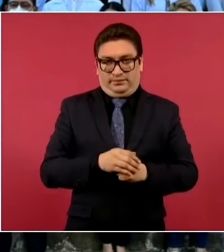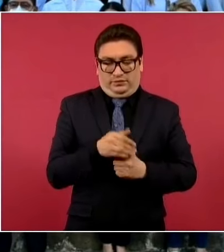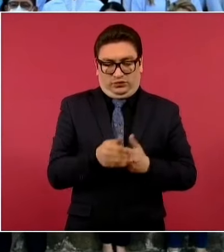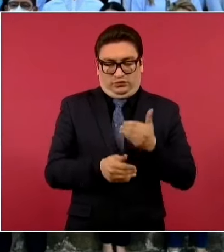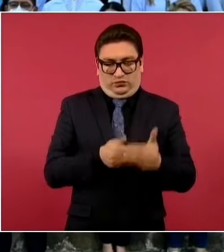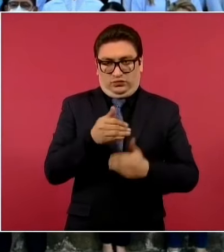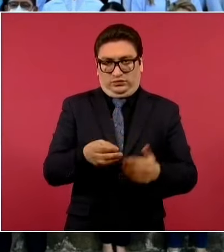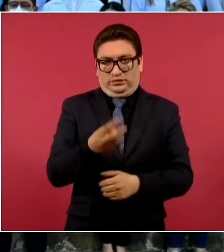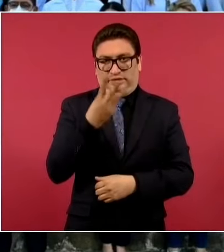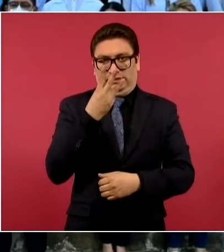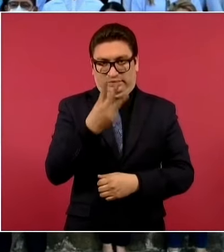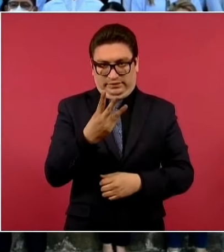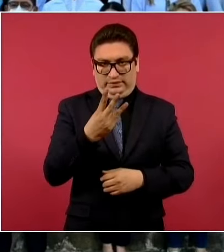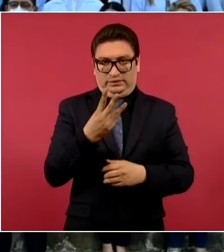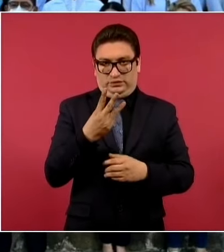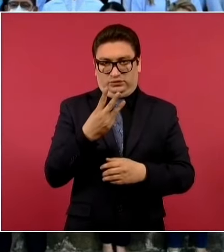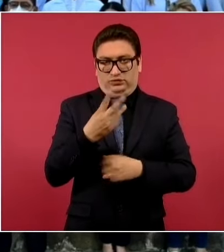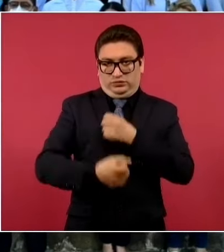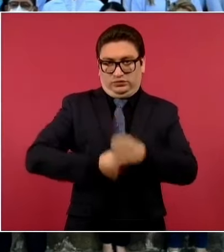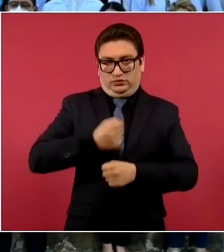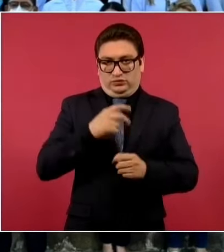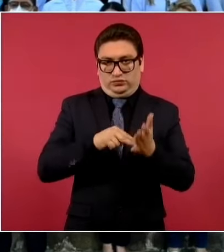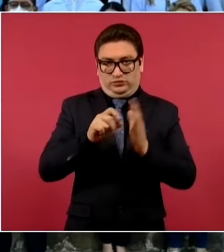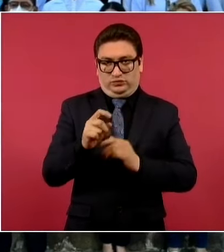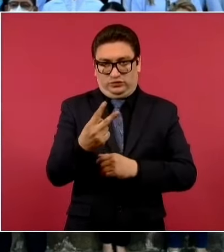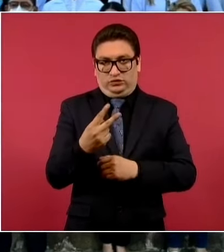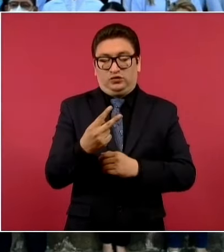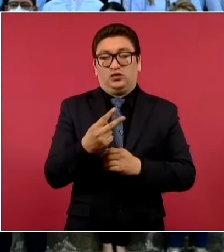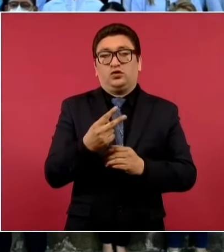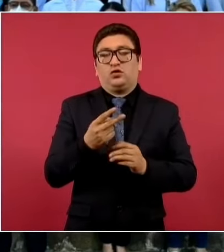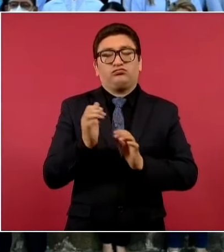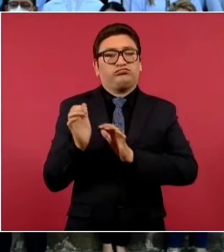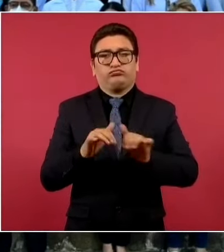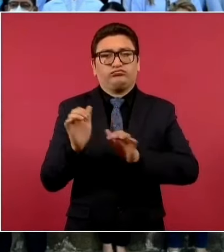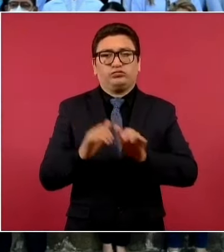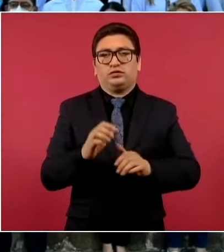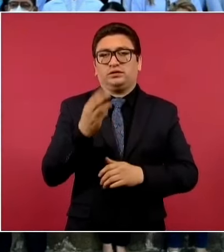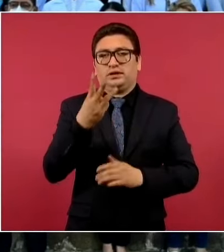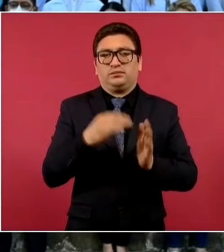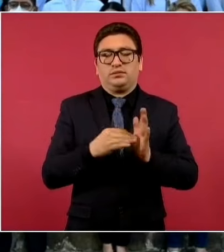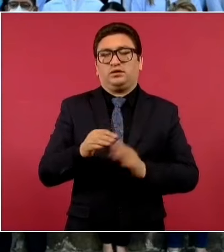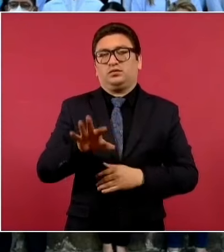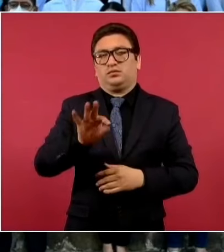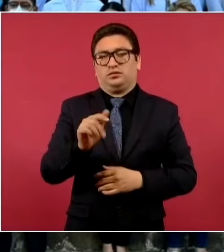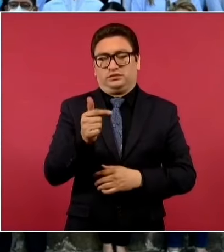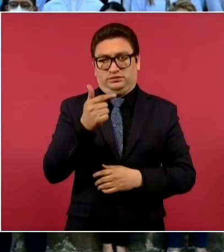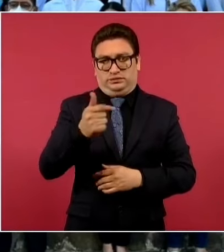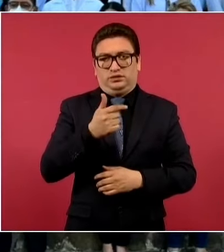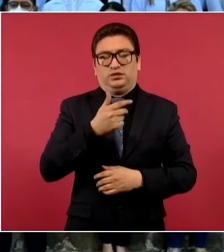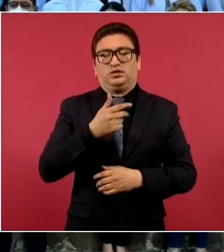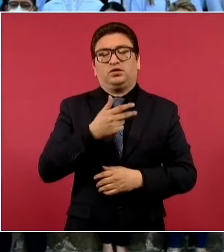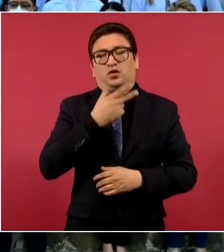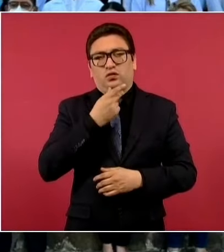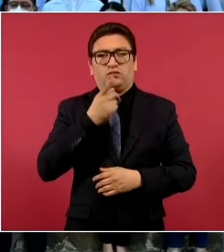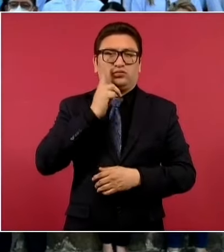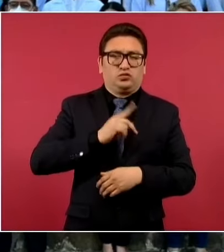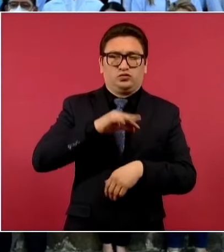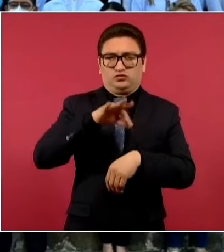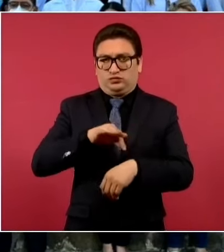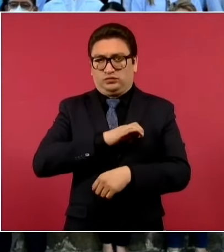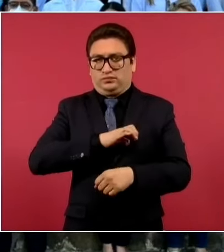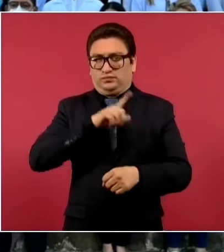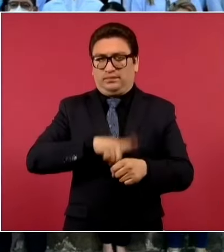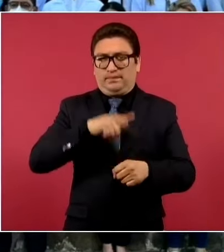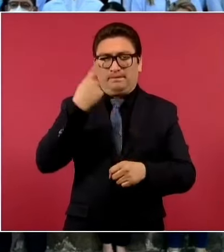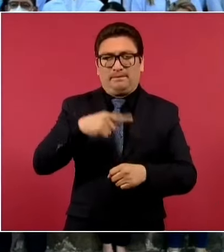que llevamos a cabo durante este año se han logrado incorporar un total de 3,047 médicas y médicos especialistas para la